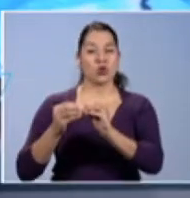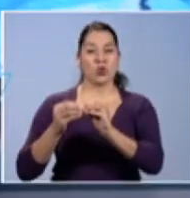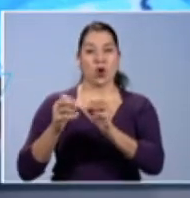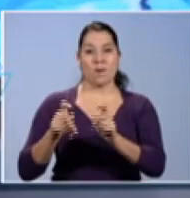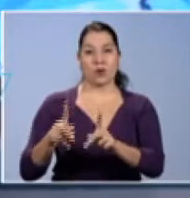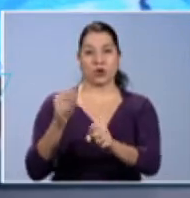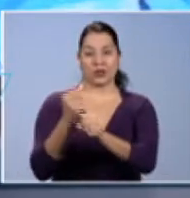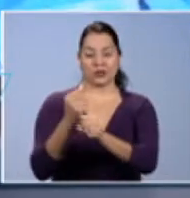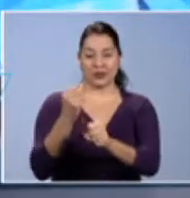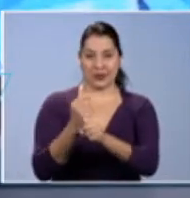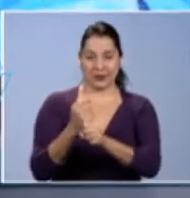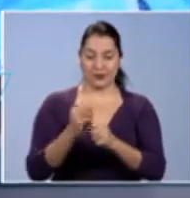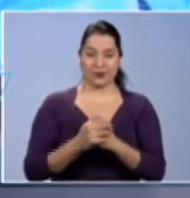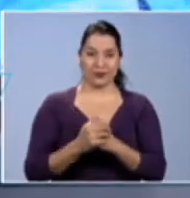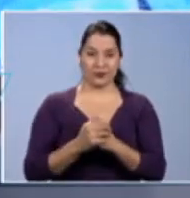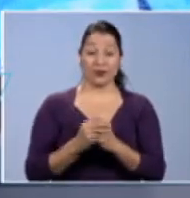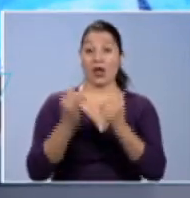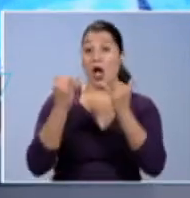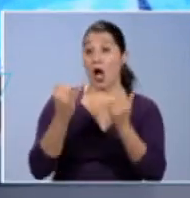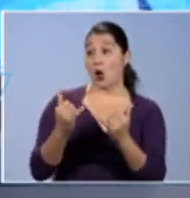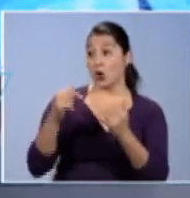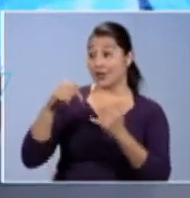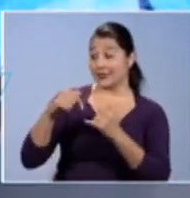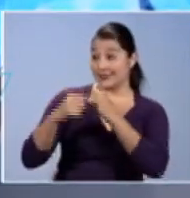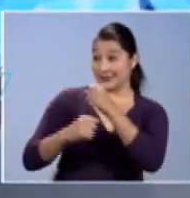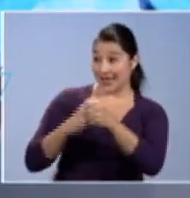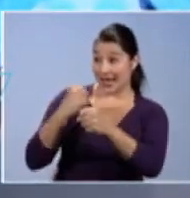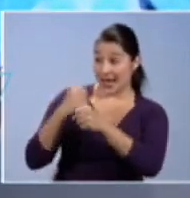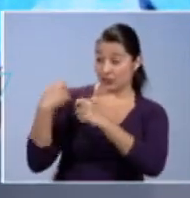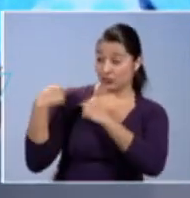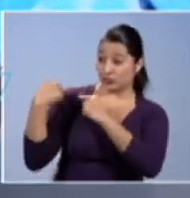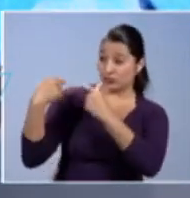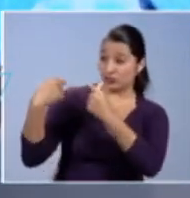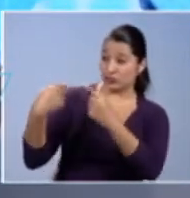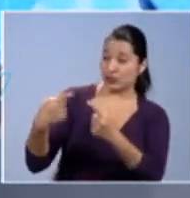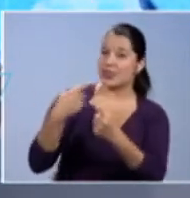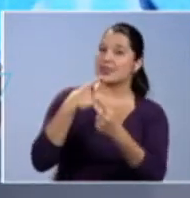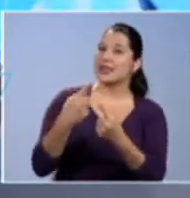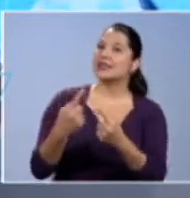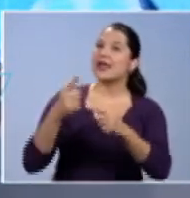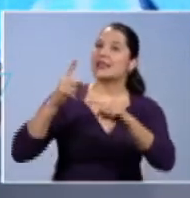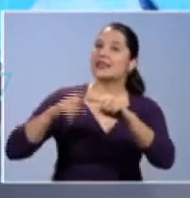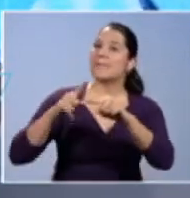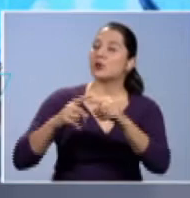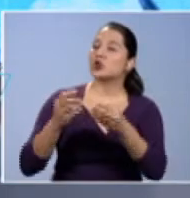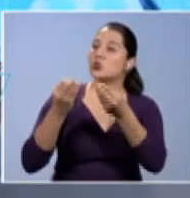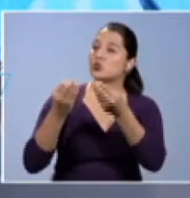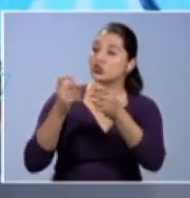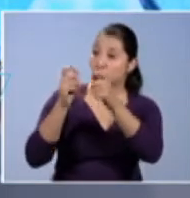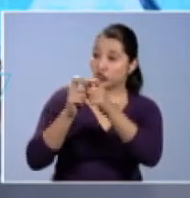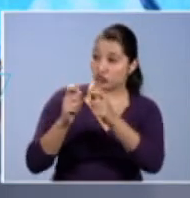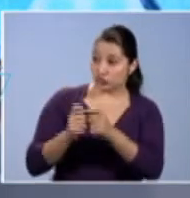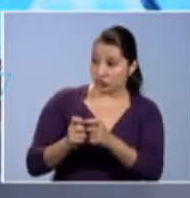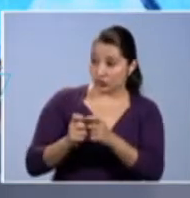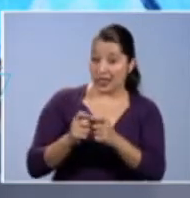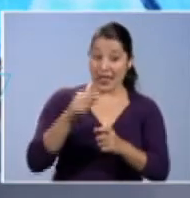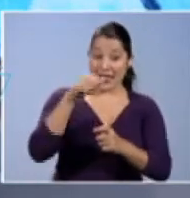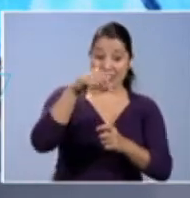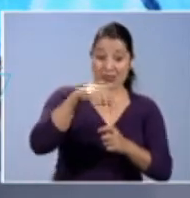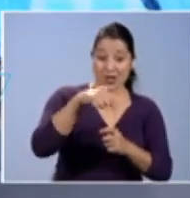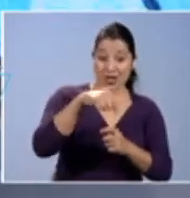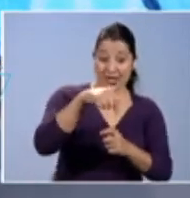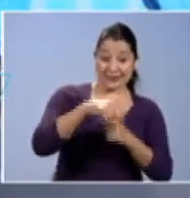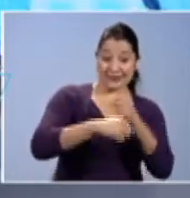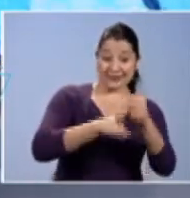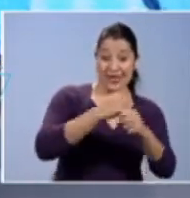bien, a lo largo del año, ahora usted nos decía que tienen que ver muchos factores. ¿Puede cambiar mucho de un año a otro o